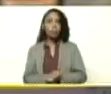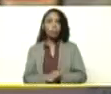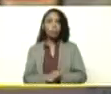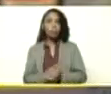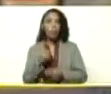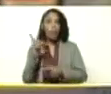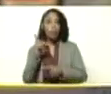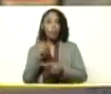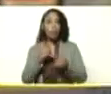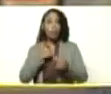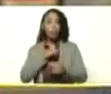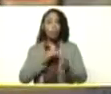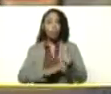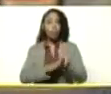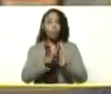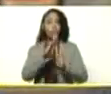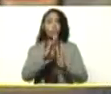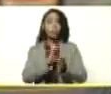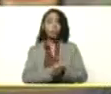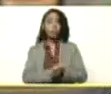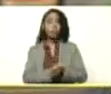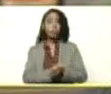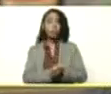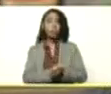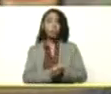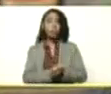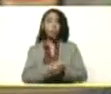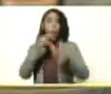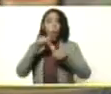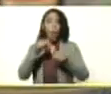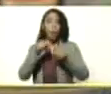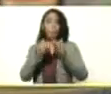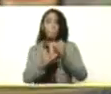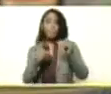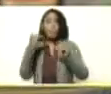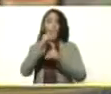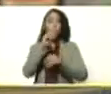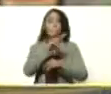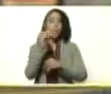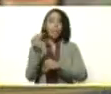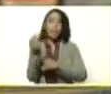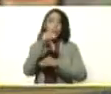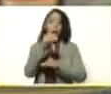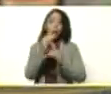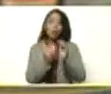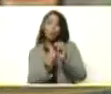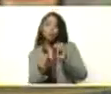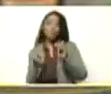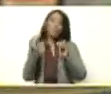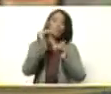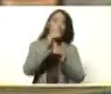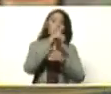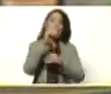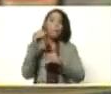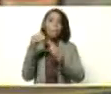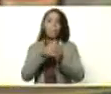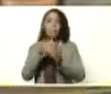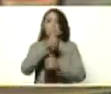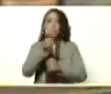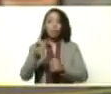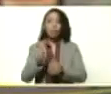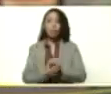mejor hemos subido hoy pasamos a 20 casos por 100.000 habitantes